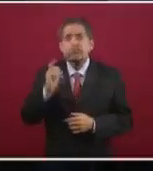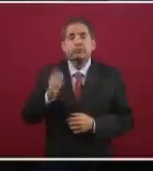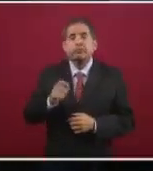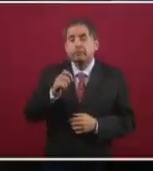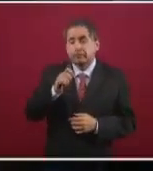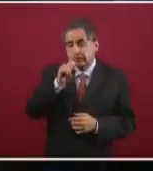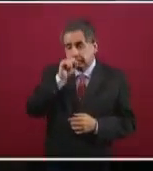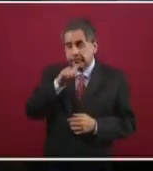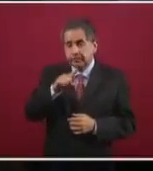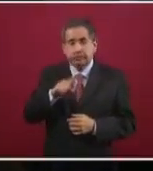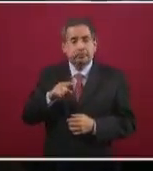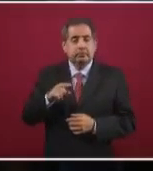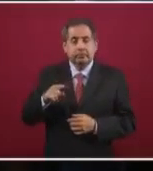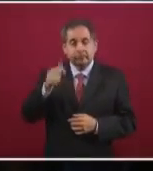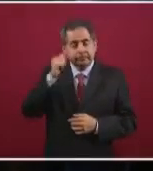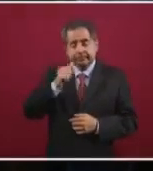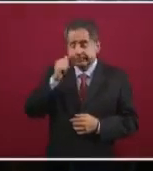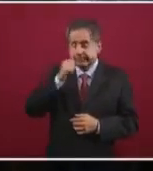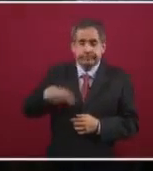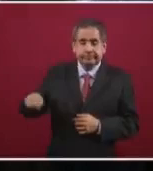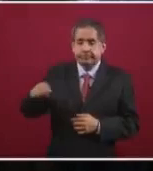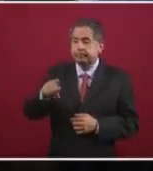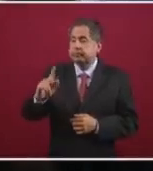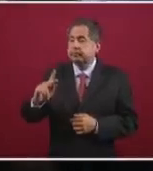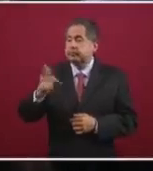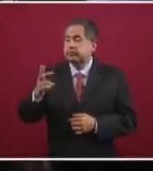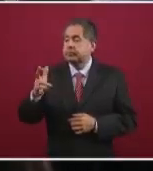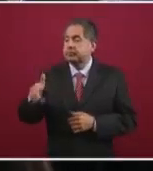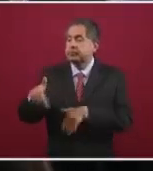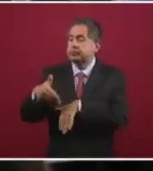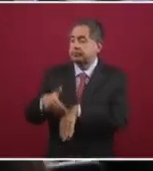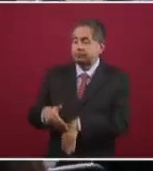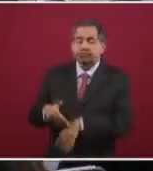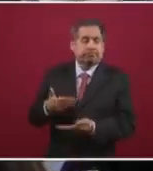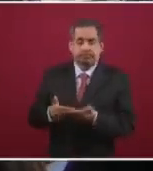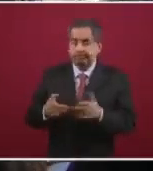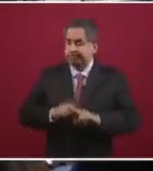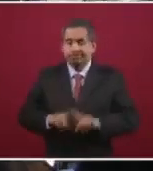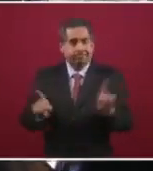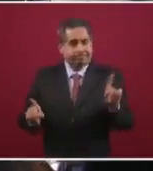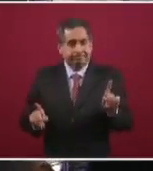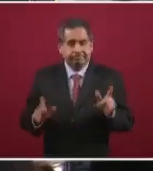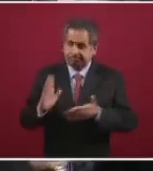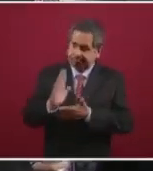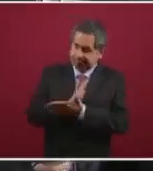dependiendo de manera directa la Procuraduría. Ahora ya no es así.